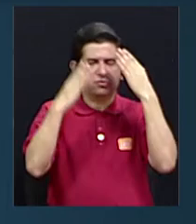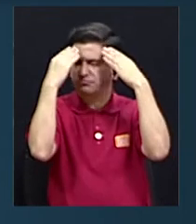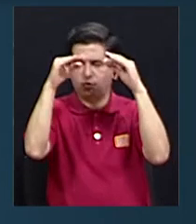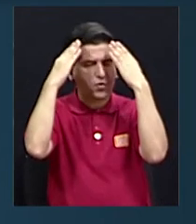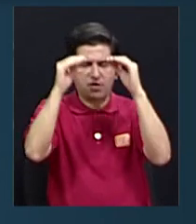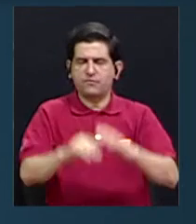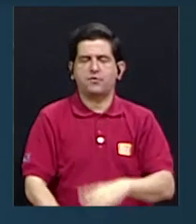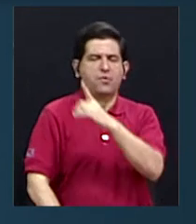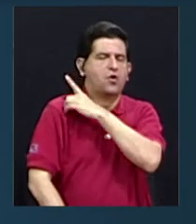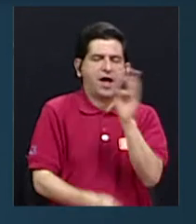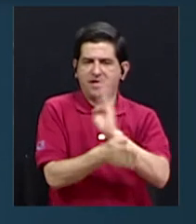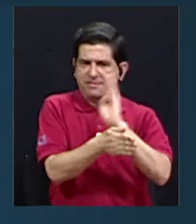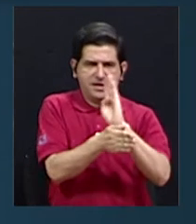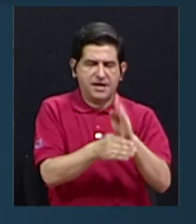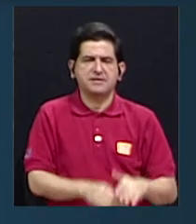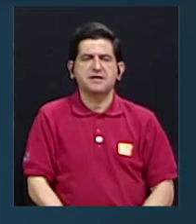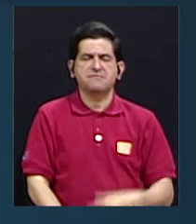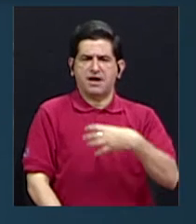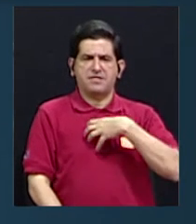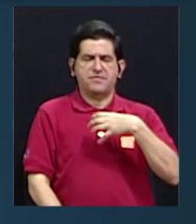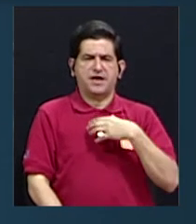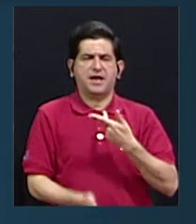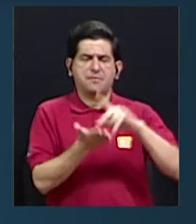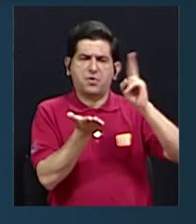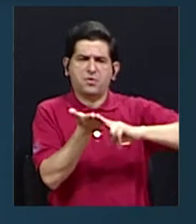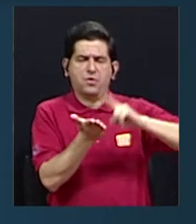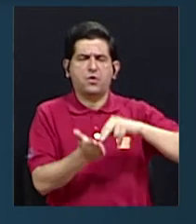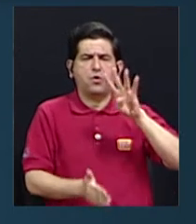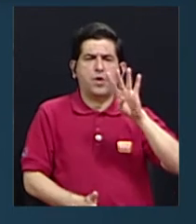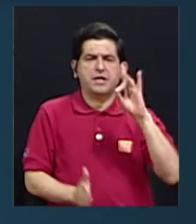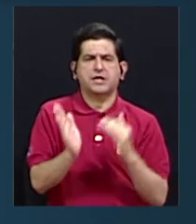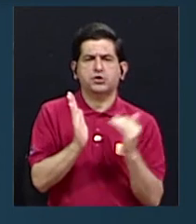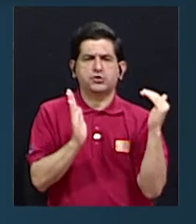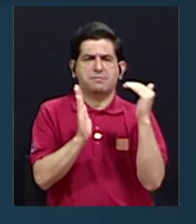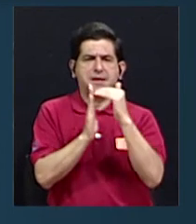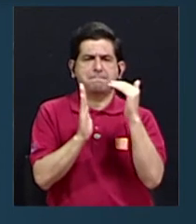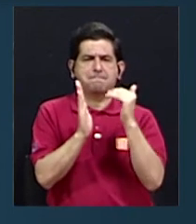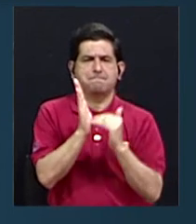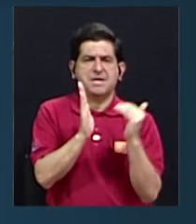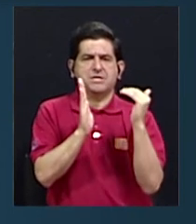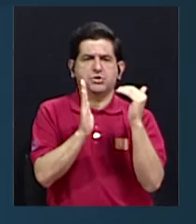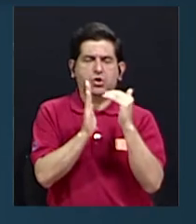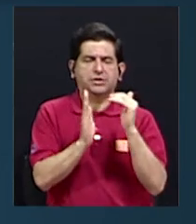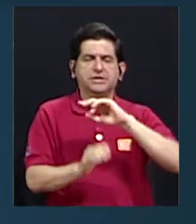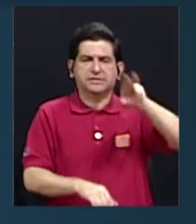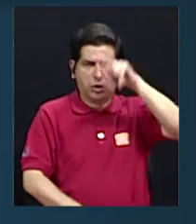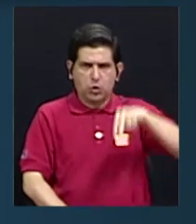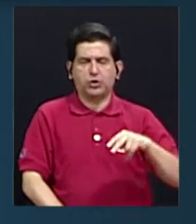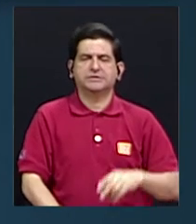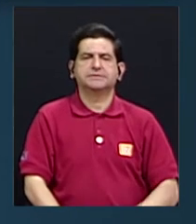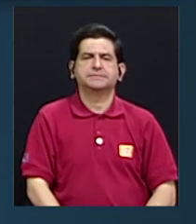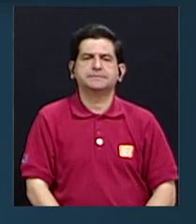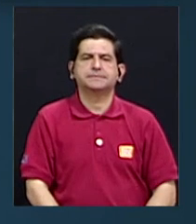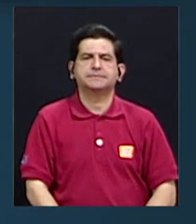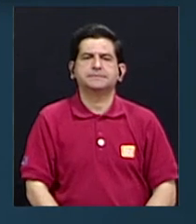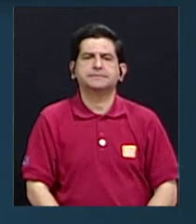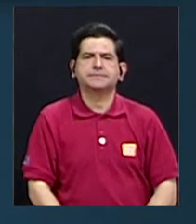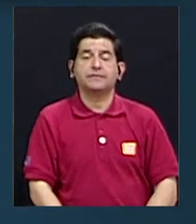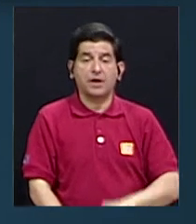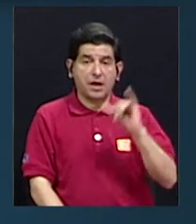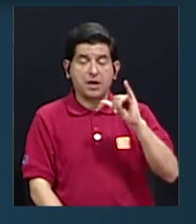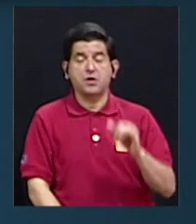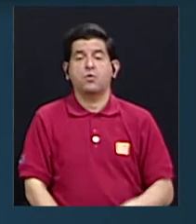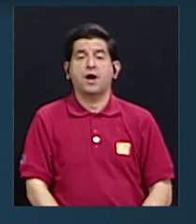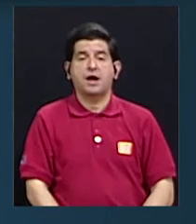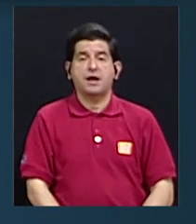la directiva bancaria de reclamo tributario por 48 mil millones de colones y además en el